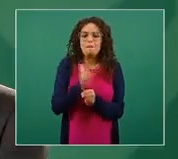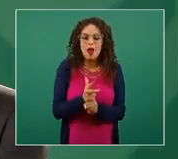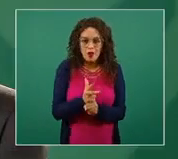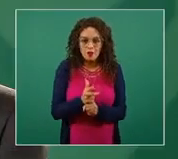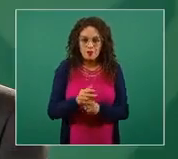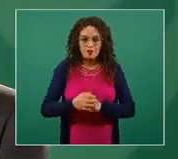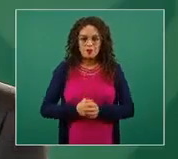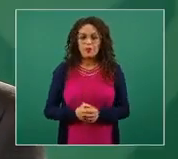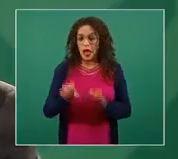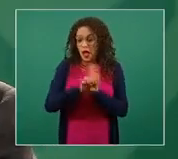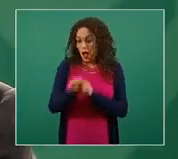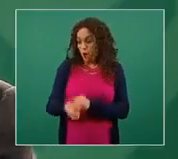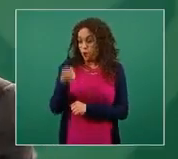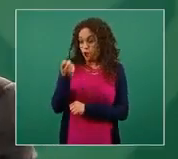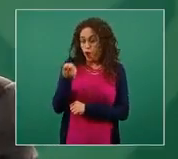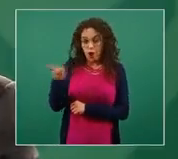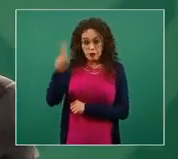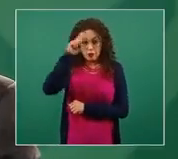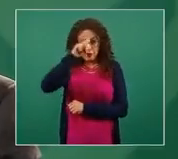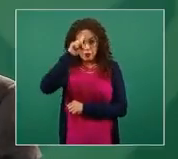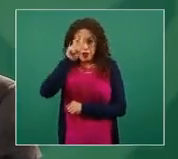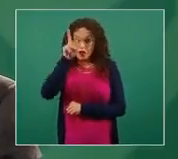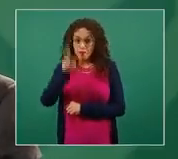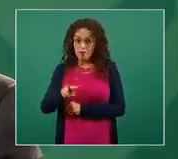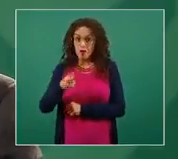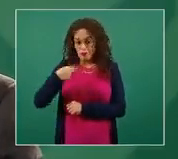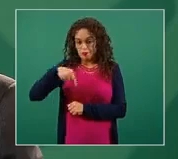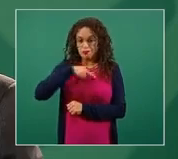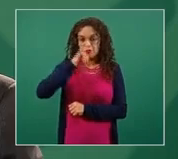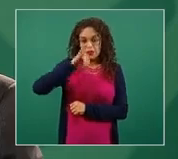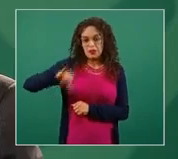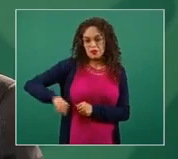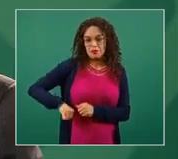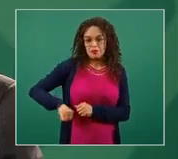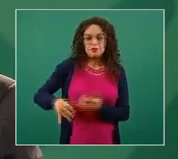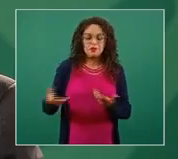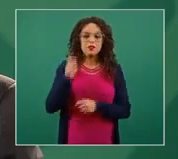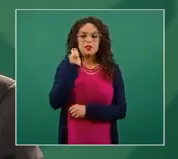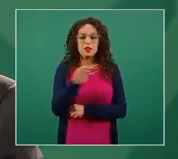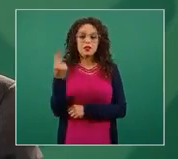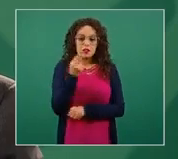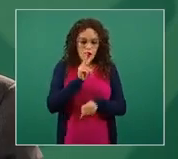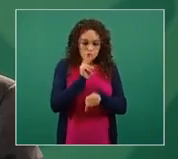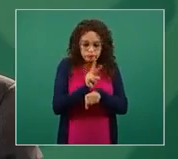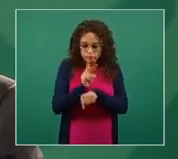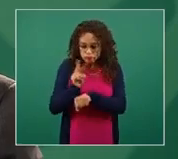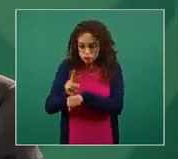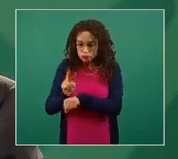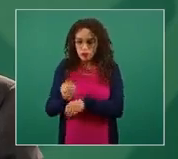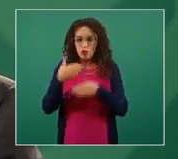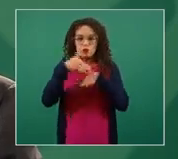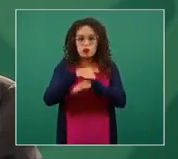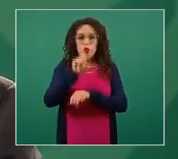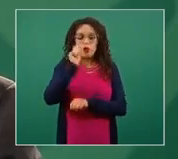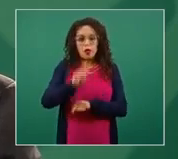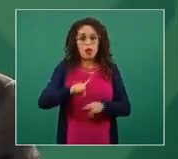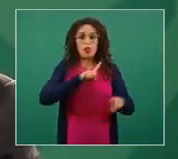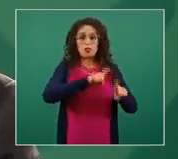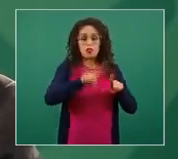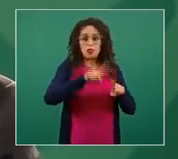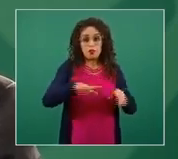recomendación que desde luego recogemos con interés de recomendar establecer un programa de vigilancia sobre la emergencia de las variantes